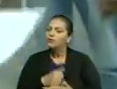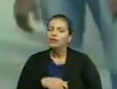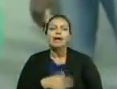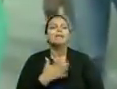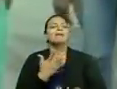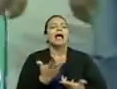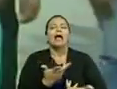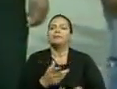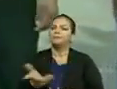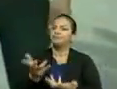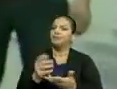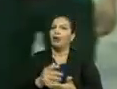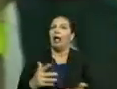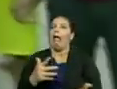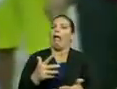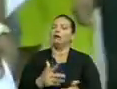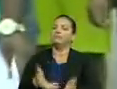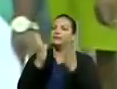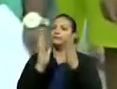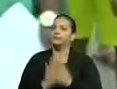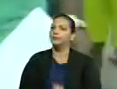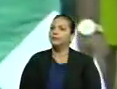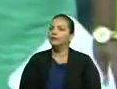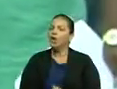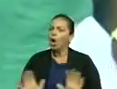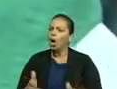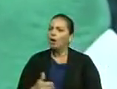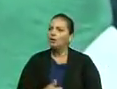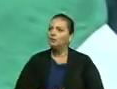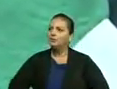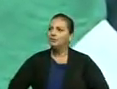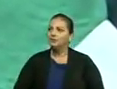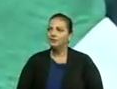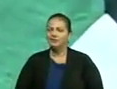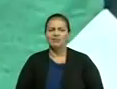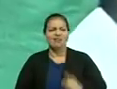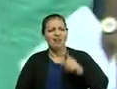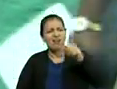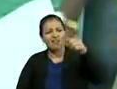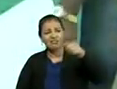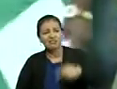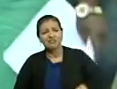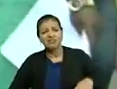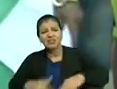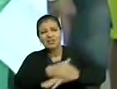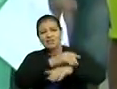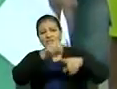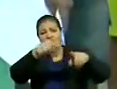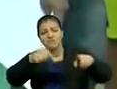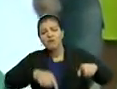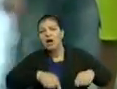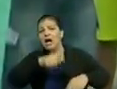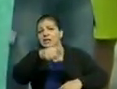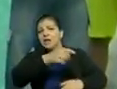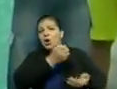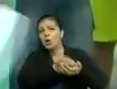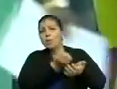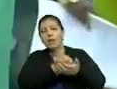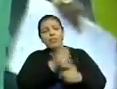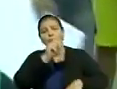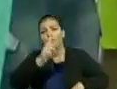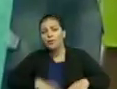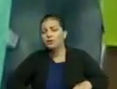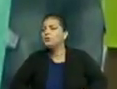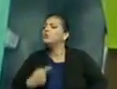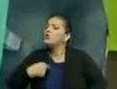con miedo. ¿Queremos ayuda? Sí, porque allá en la esquina, qué bestia, no se puede ni comprar allá en esa esquina. No sé, ¿tú tienes un negocio allá? Simón, ahí en... ¿Y tú estás bravo porque no